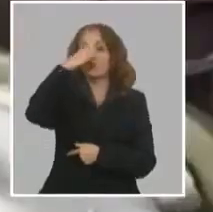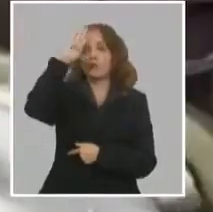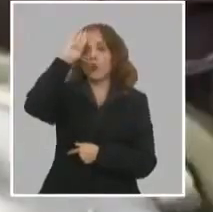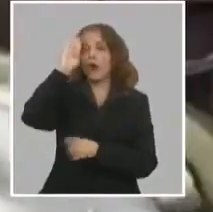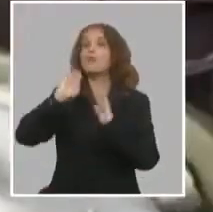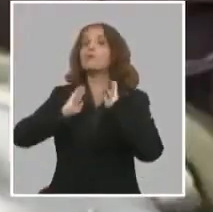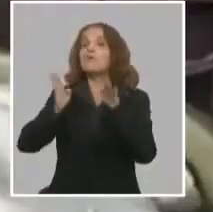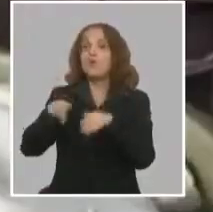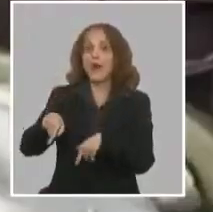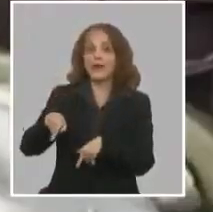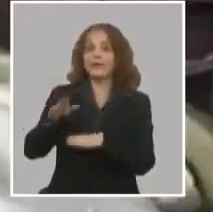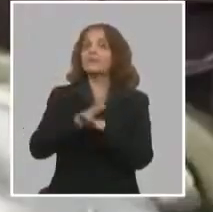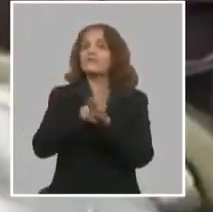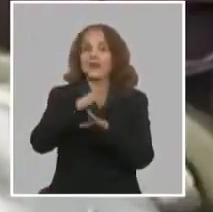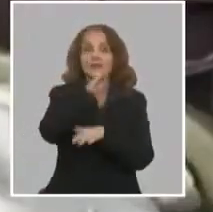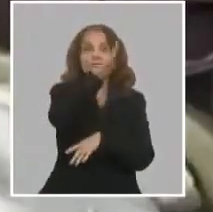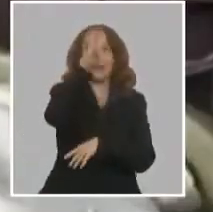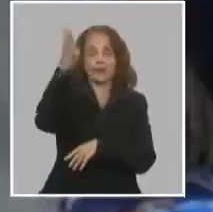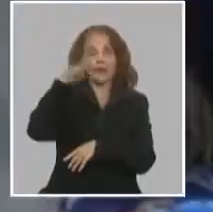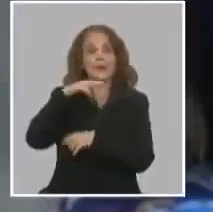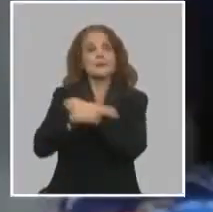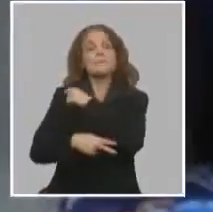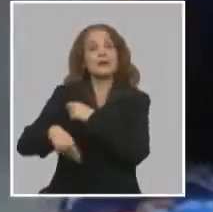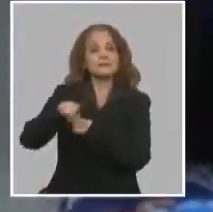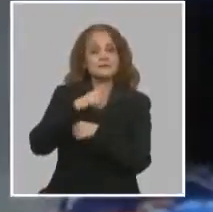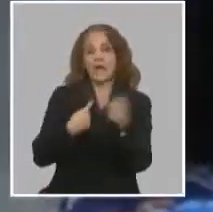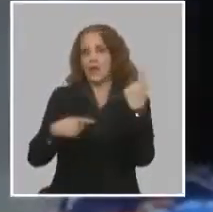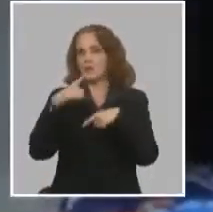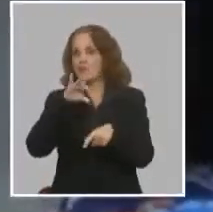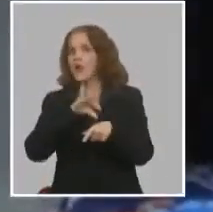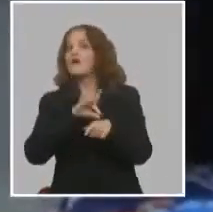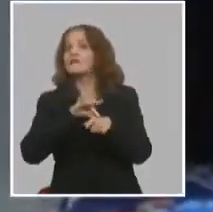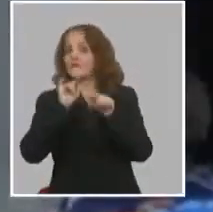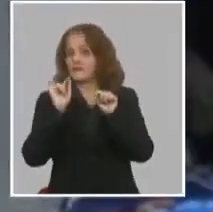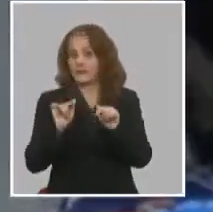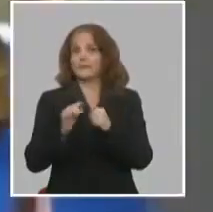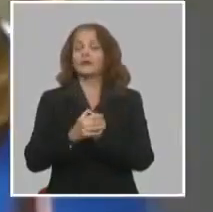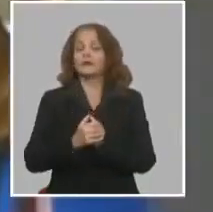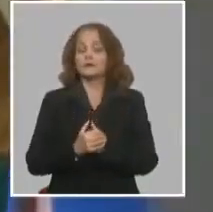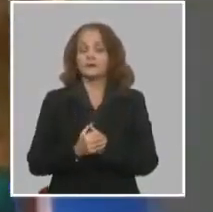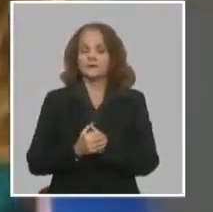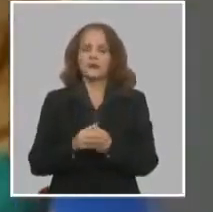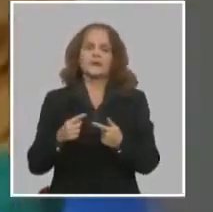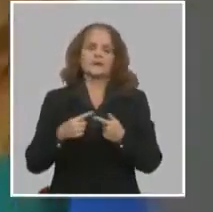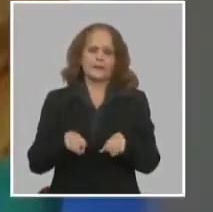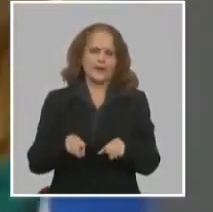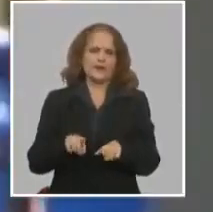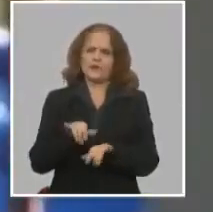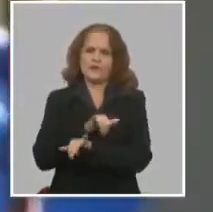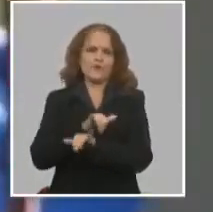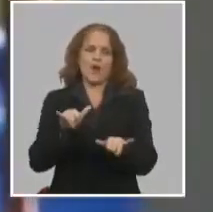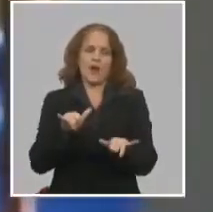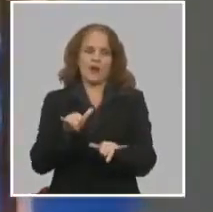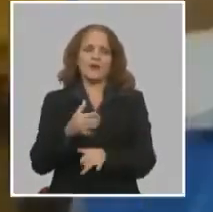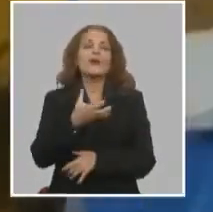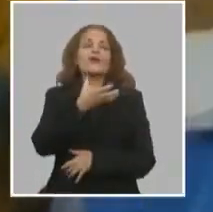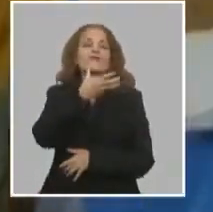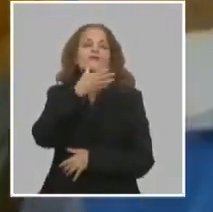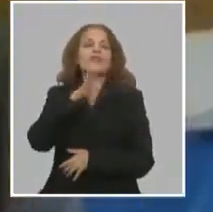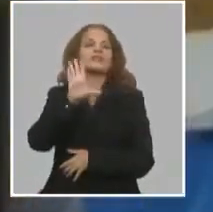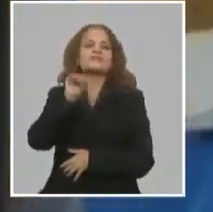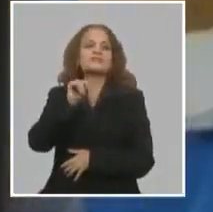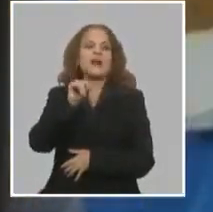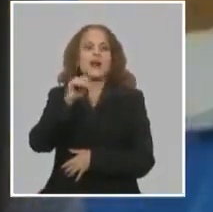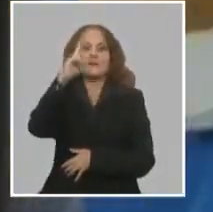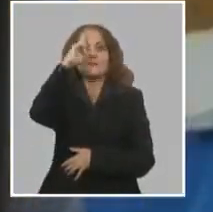misiones. Hay otros que han enfrentado enfermedades como parte de los desafíos. Pero como decía el comandante, han sido eternos